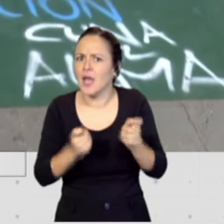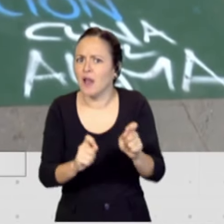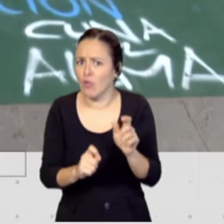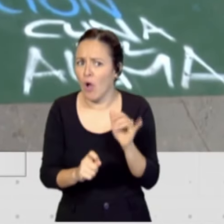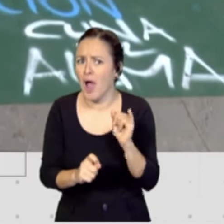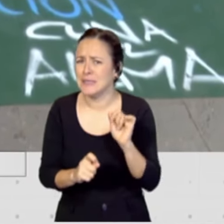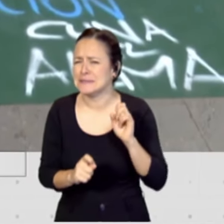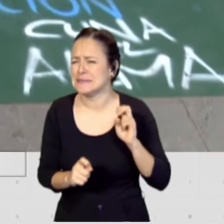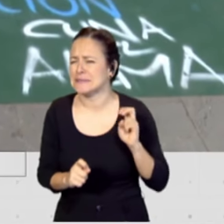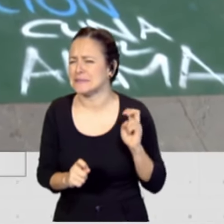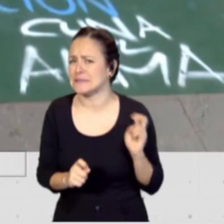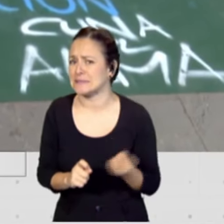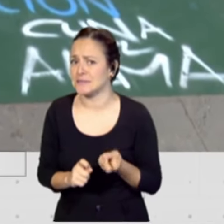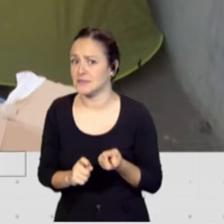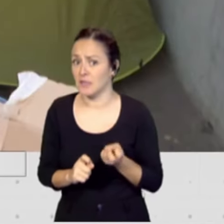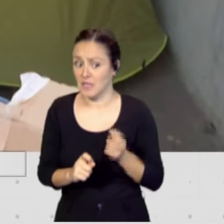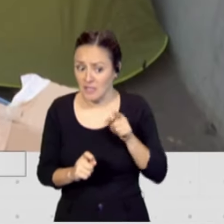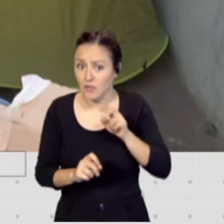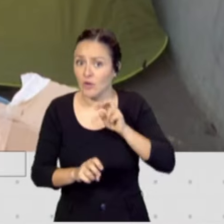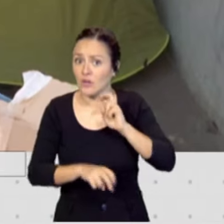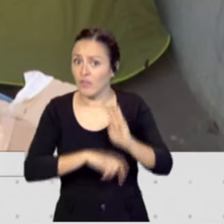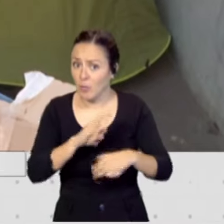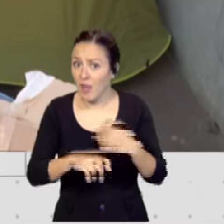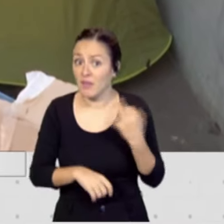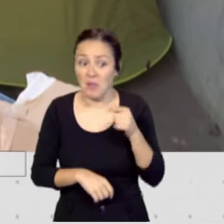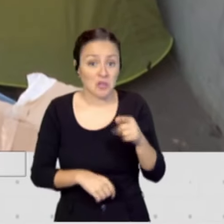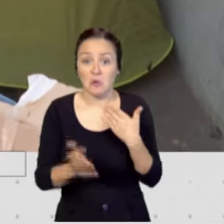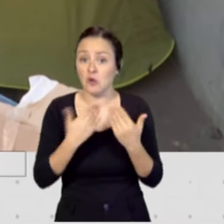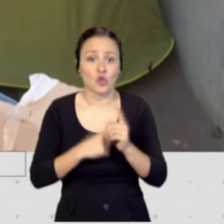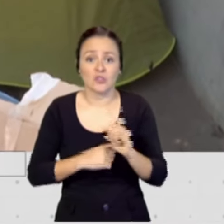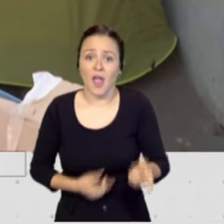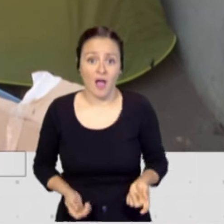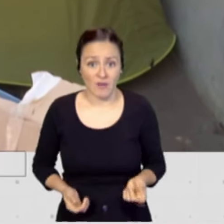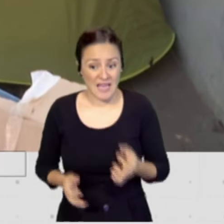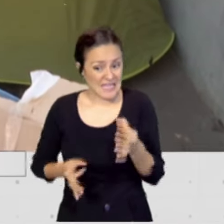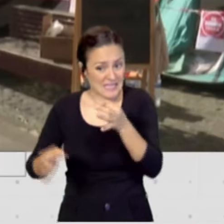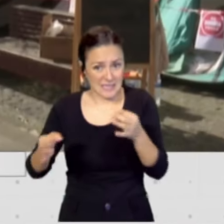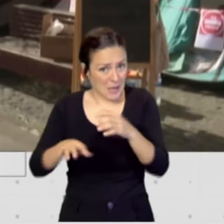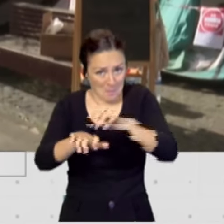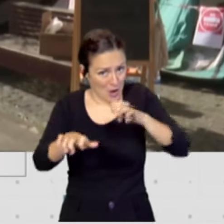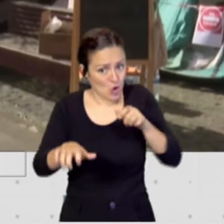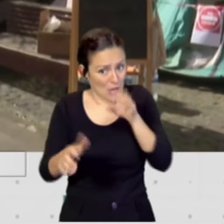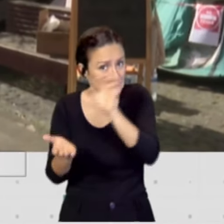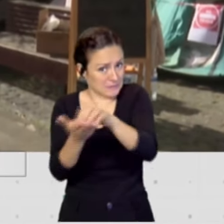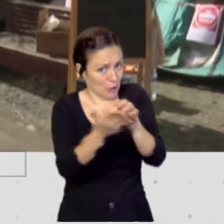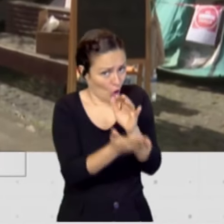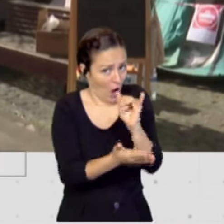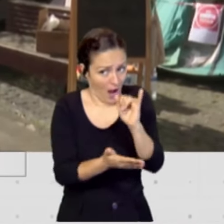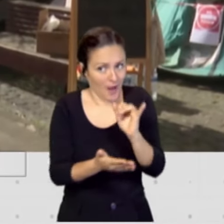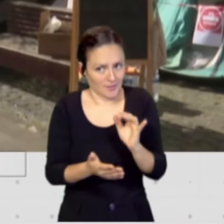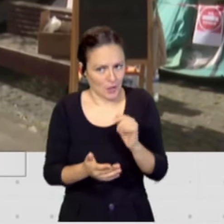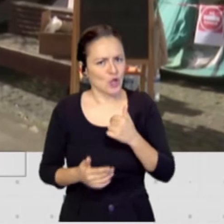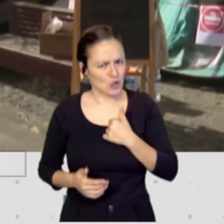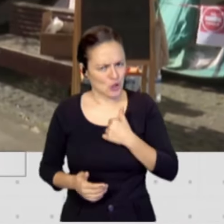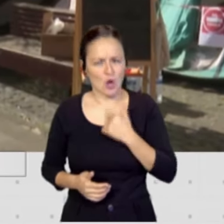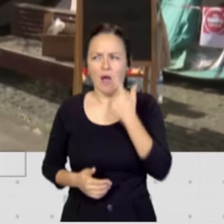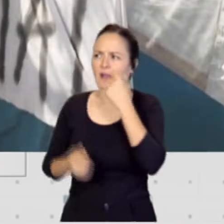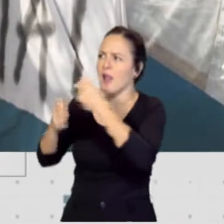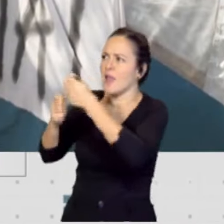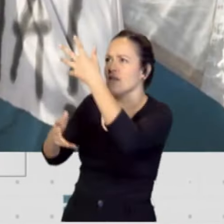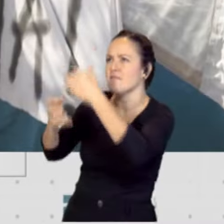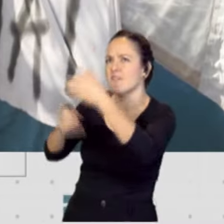reformar en casi todas las Islas y cuando te digo en casi todas las Islas es que me preocupo de ir viendo edificios y